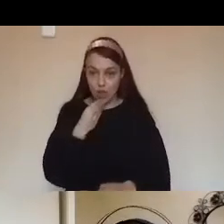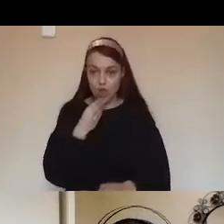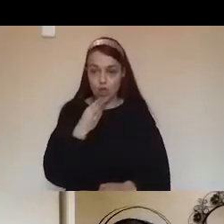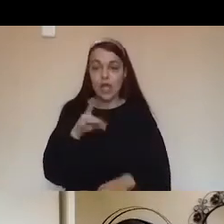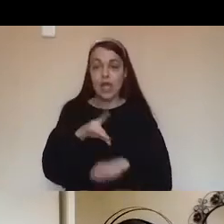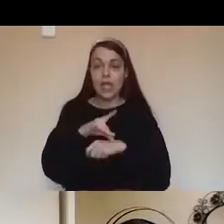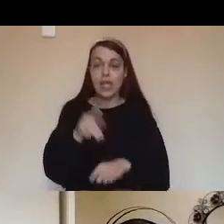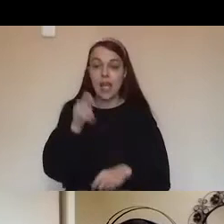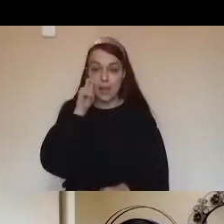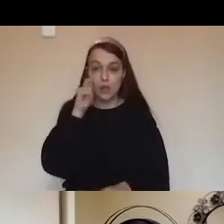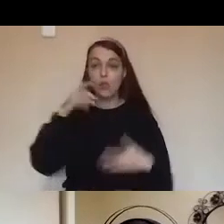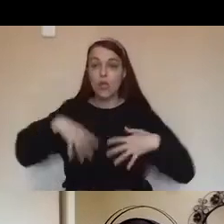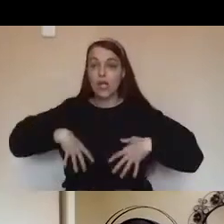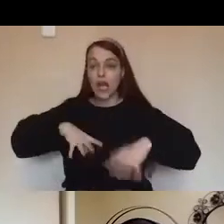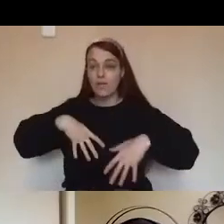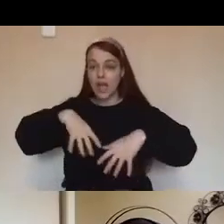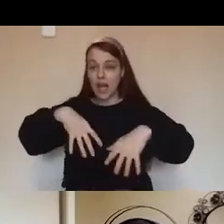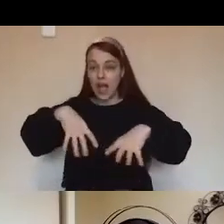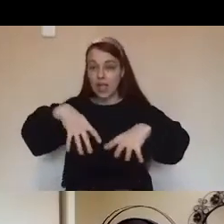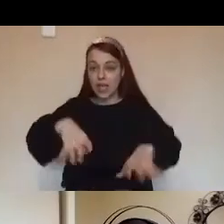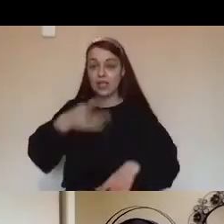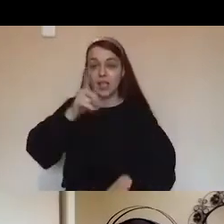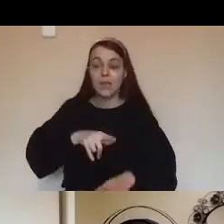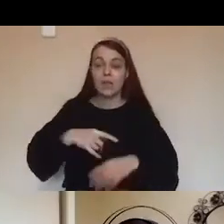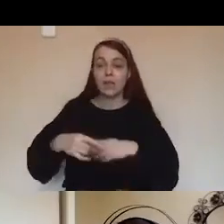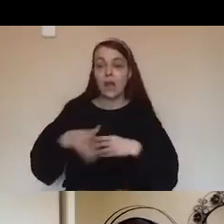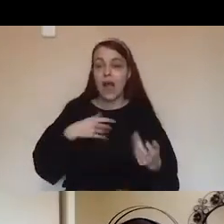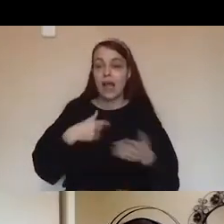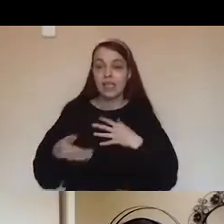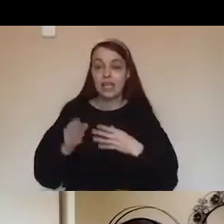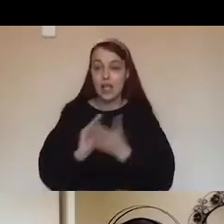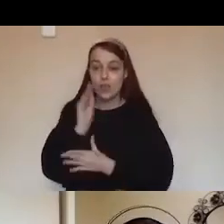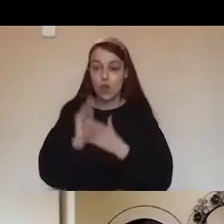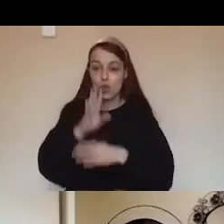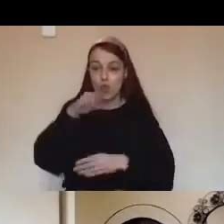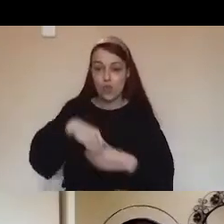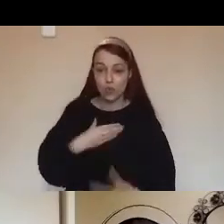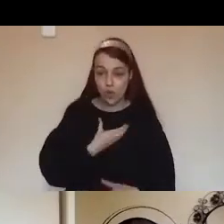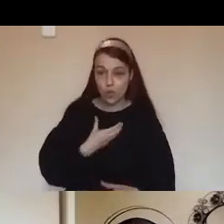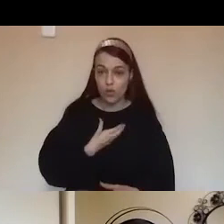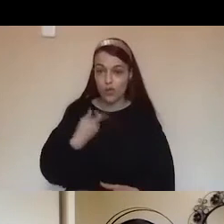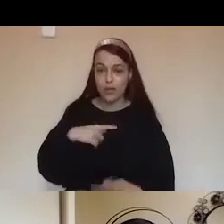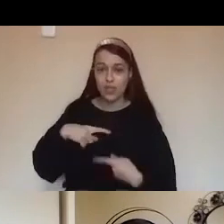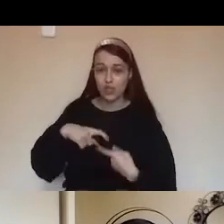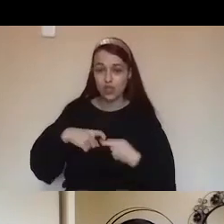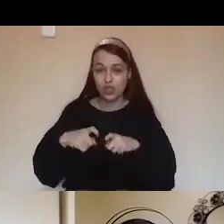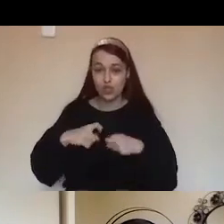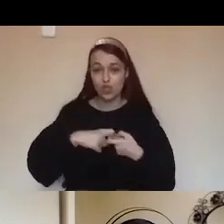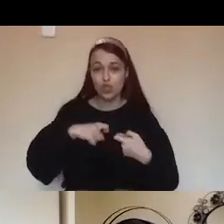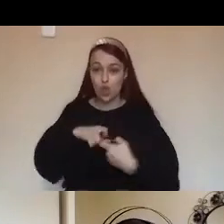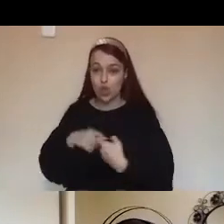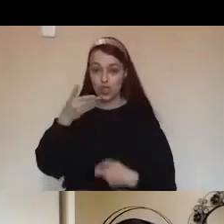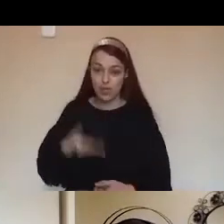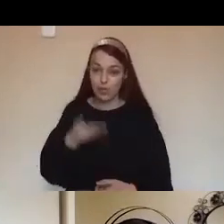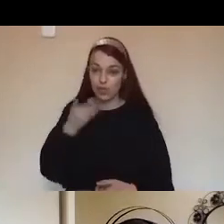turismo y cabalgatas, artesanías y productos locales, y también nuestros grandes socios que nos han